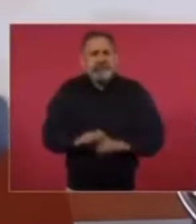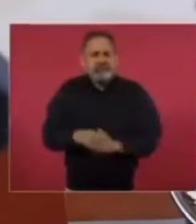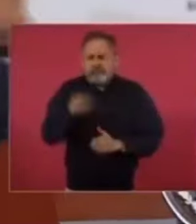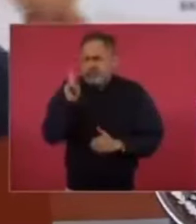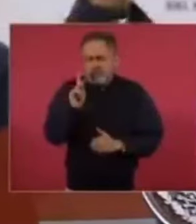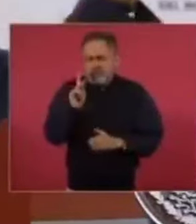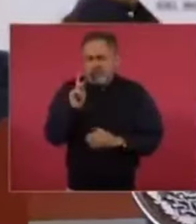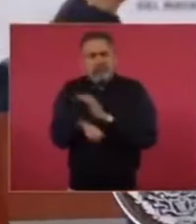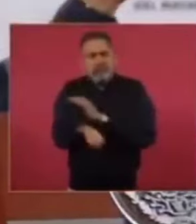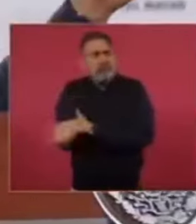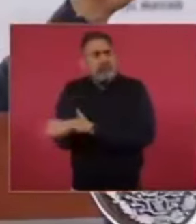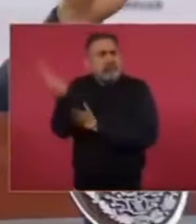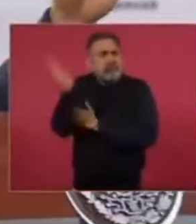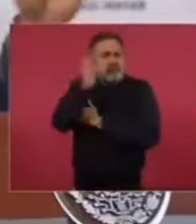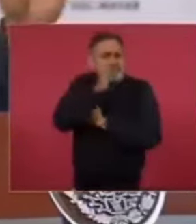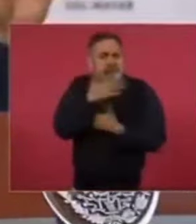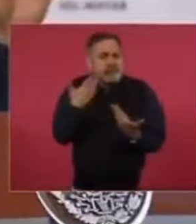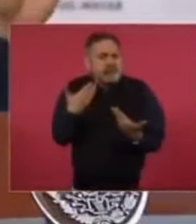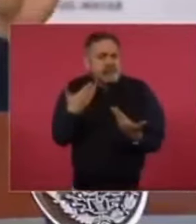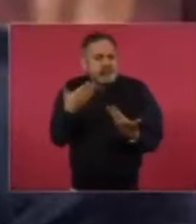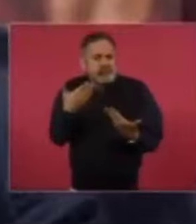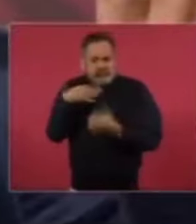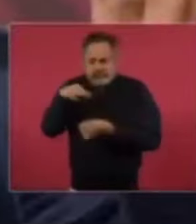Pero todo el día